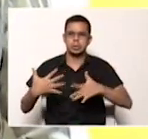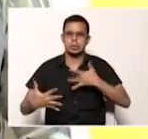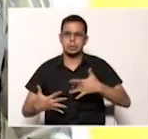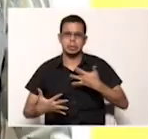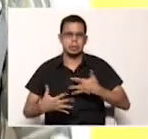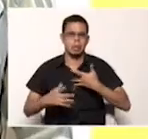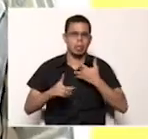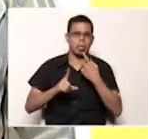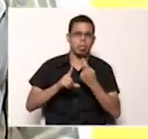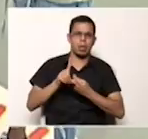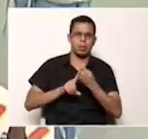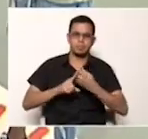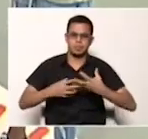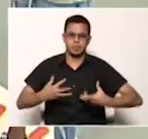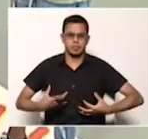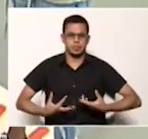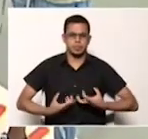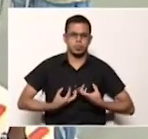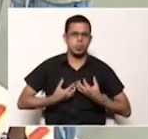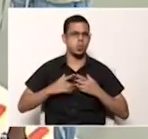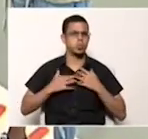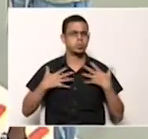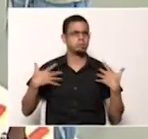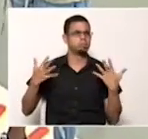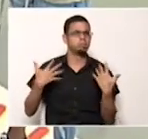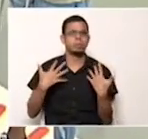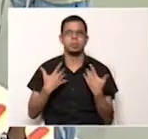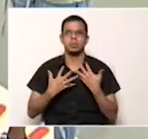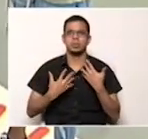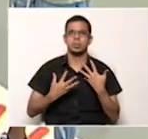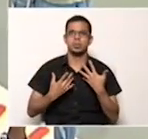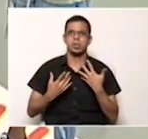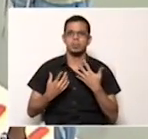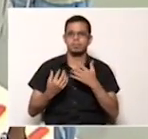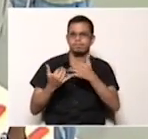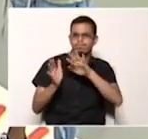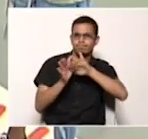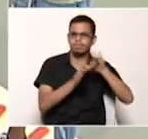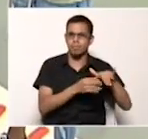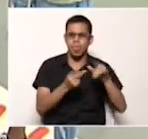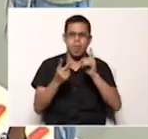altas, ¿no? Elevadas. O sea, calor. Sí. Ajá. Tengo ¿Y calor. qué es temperatura?